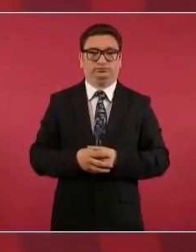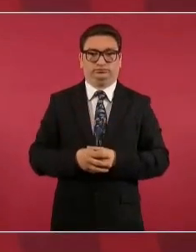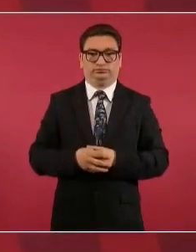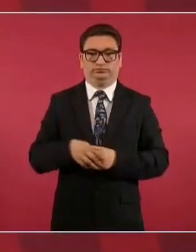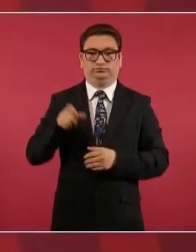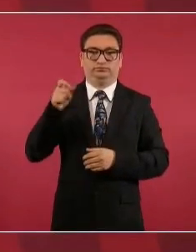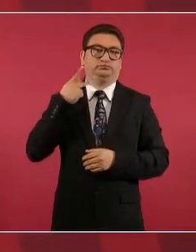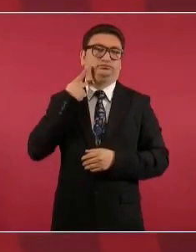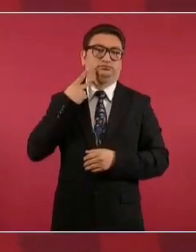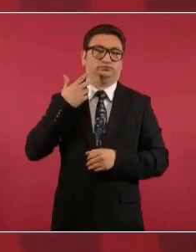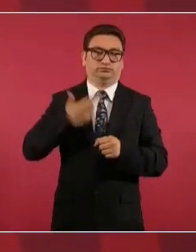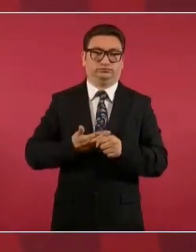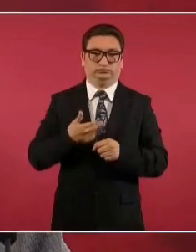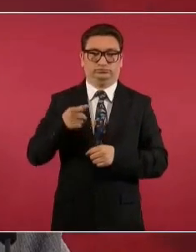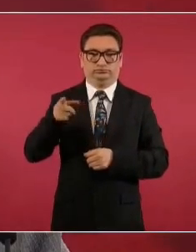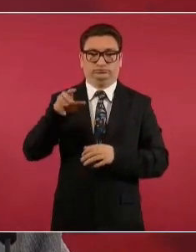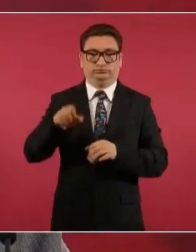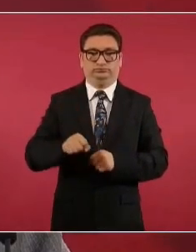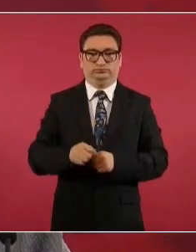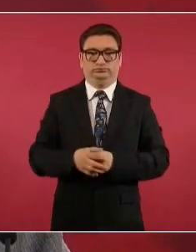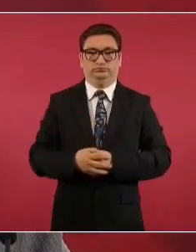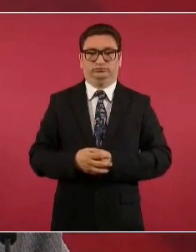al procurador